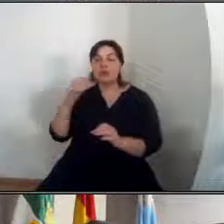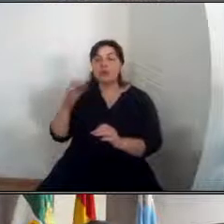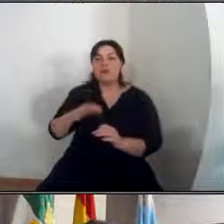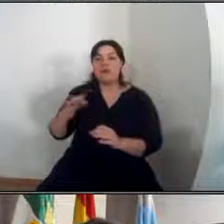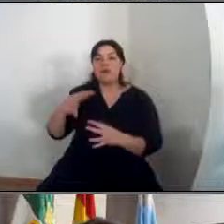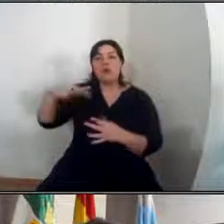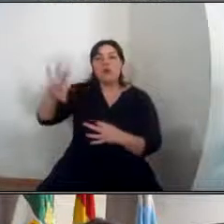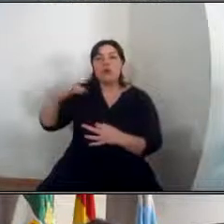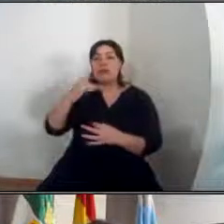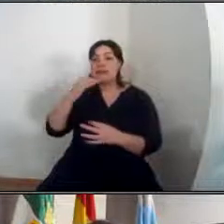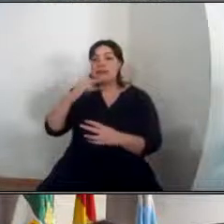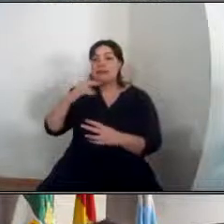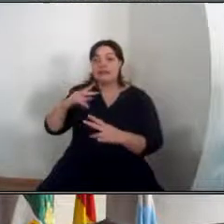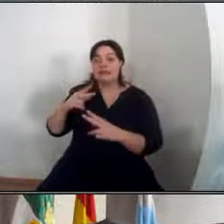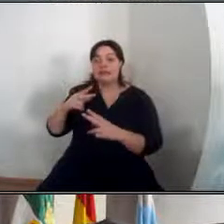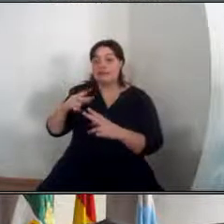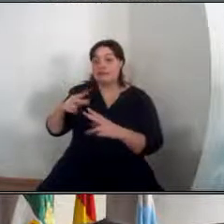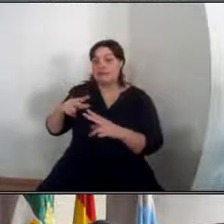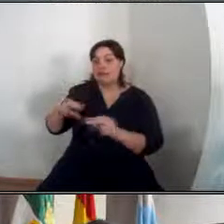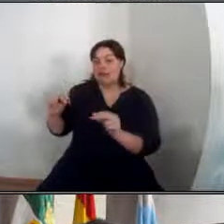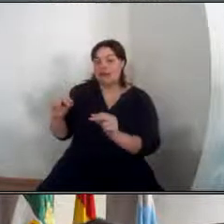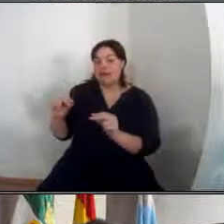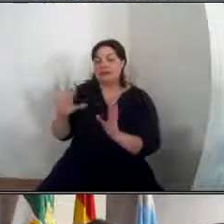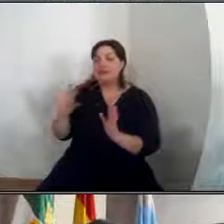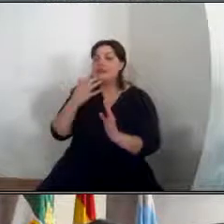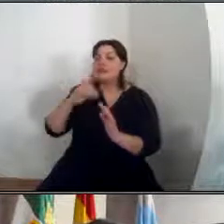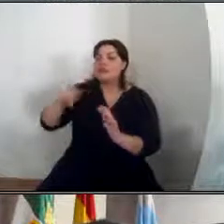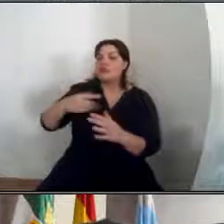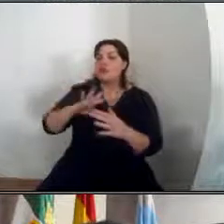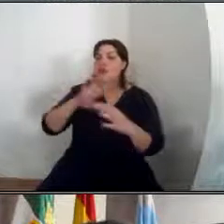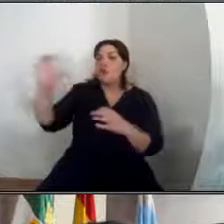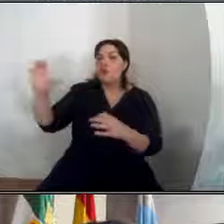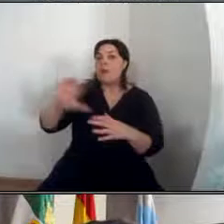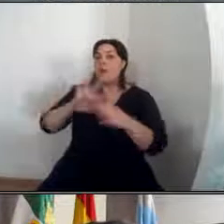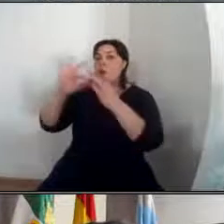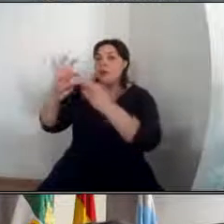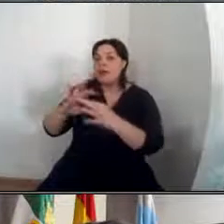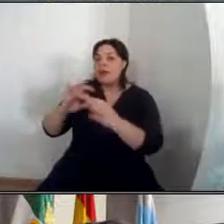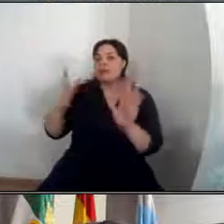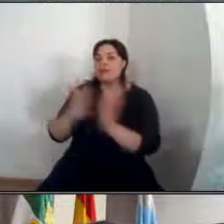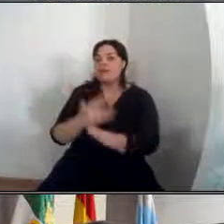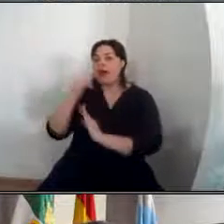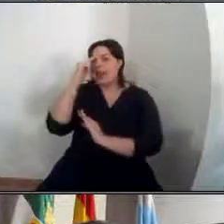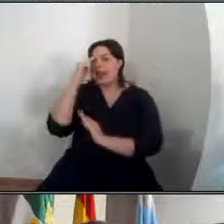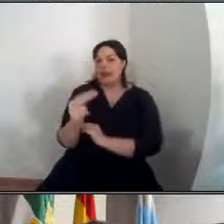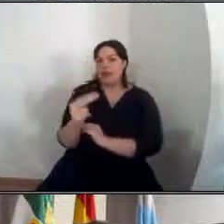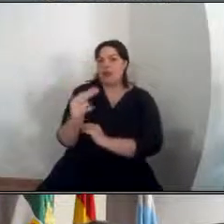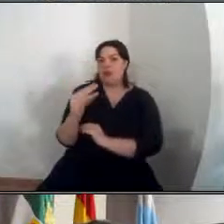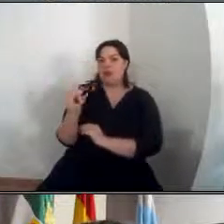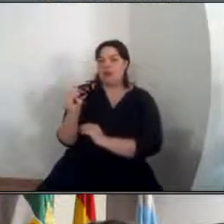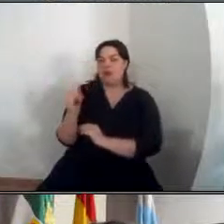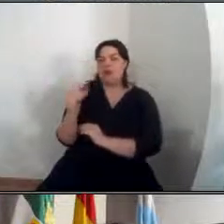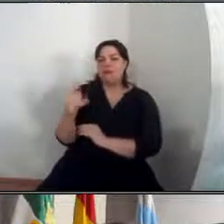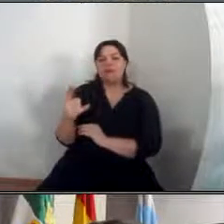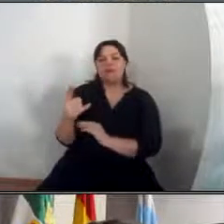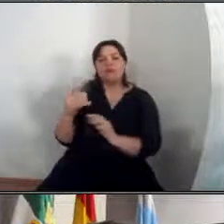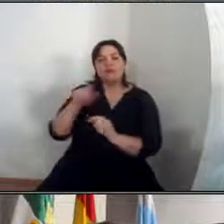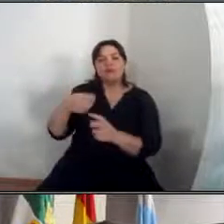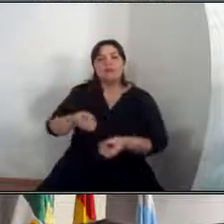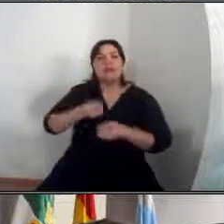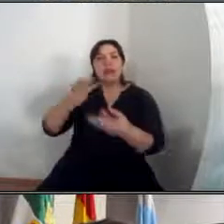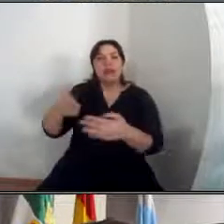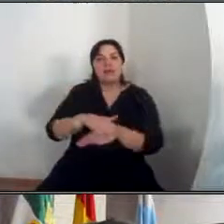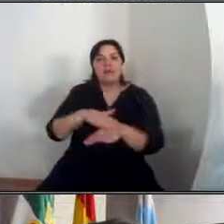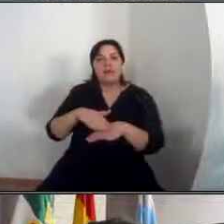decir, cuando hay unidad, nos respetan. Y yo creo que ese es el mensaje fundamental que tenemos que tener,